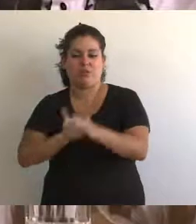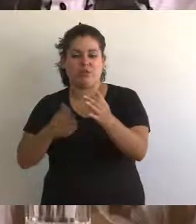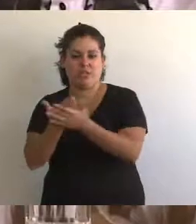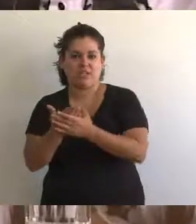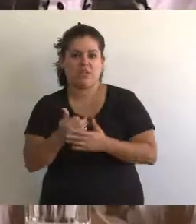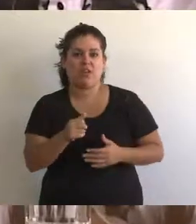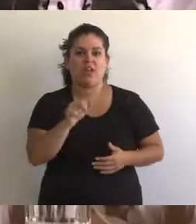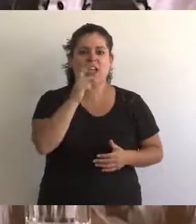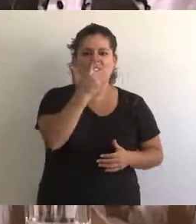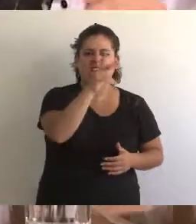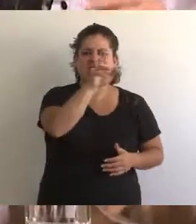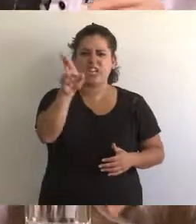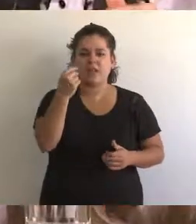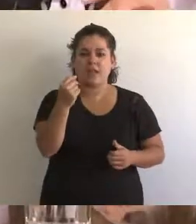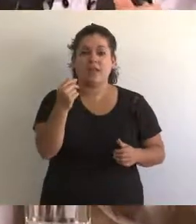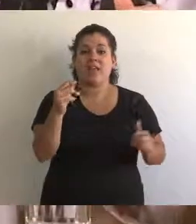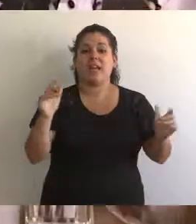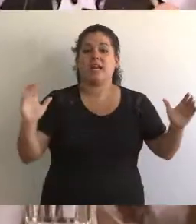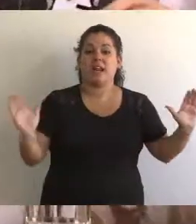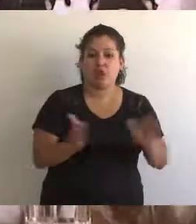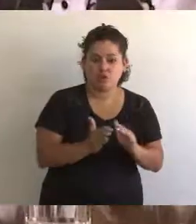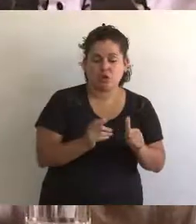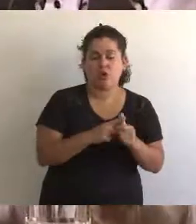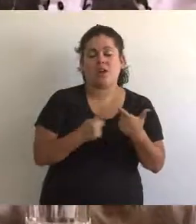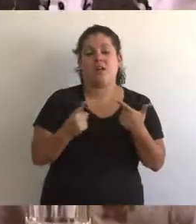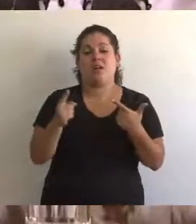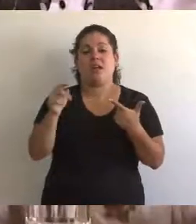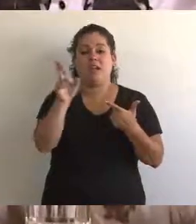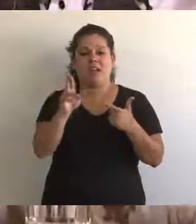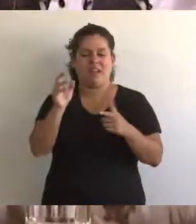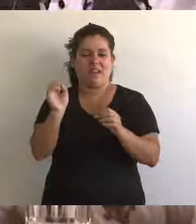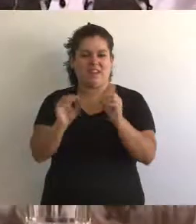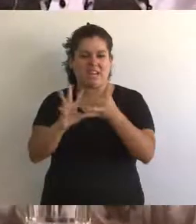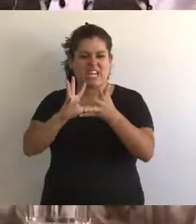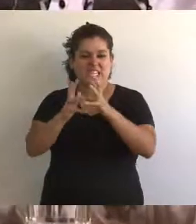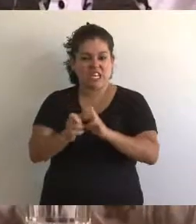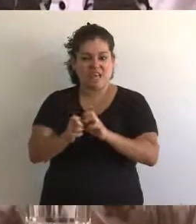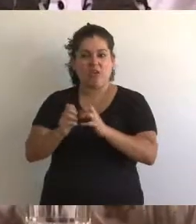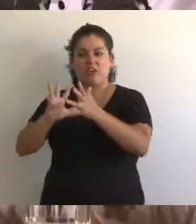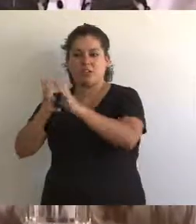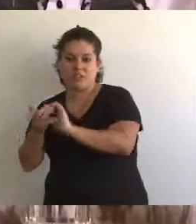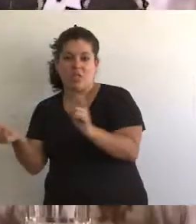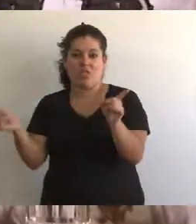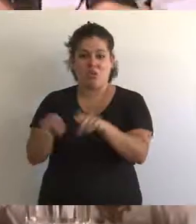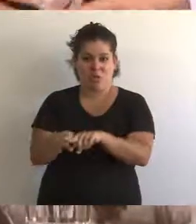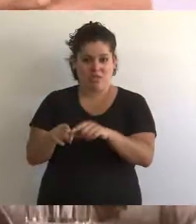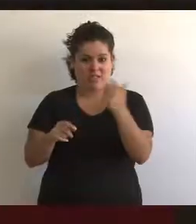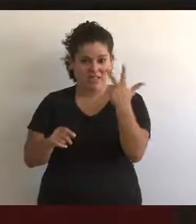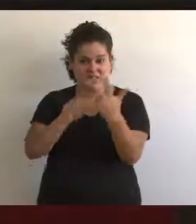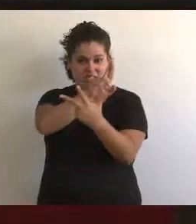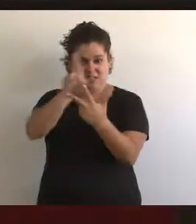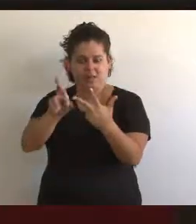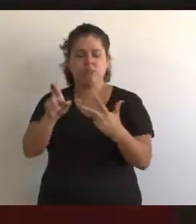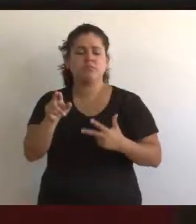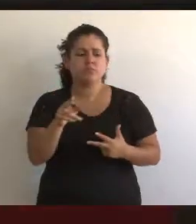el proyecto. La reducción, la reutilización, claro. La reutilización y el reciclado. Claro. Diputada,